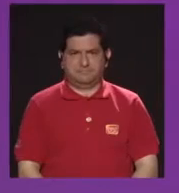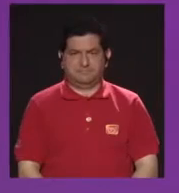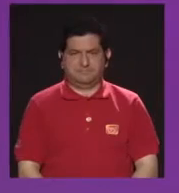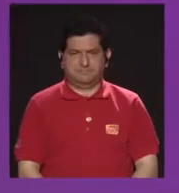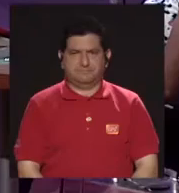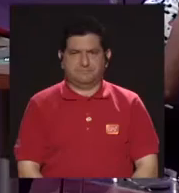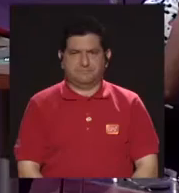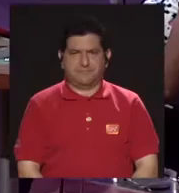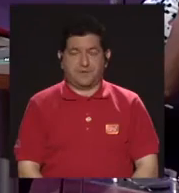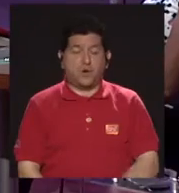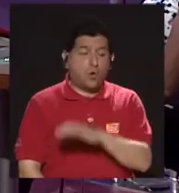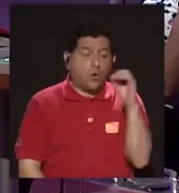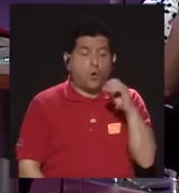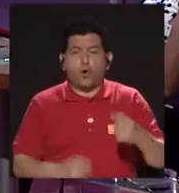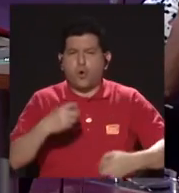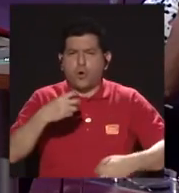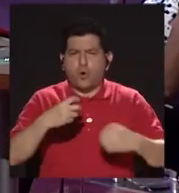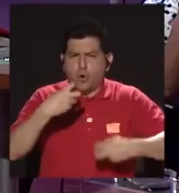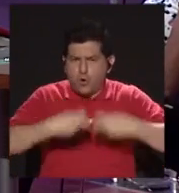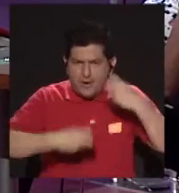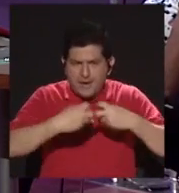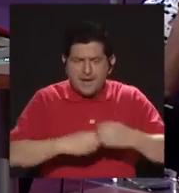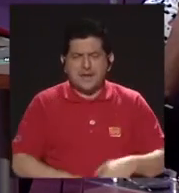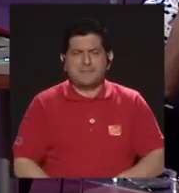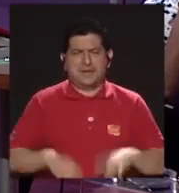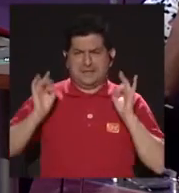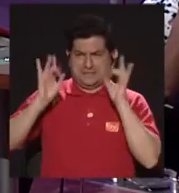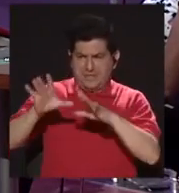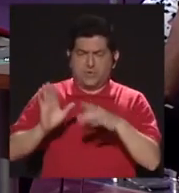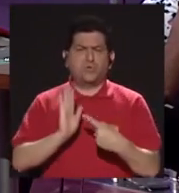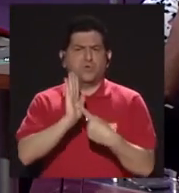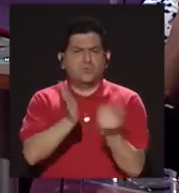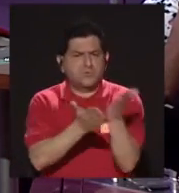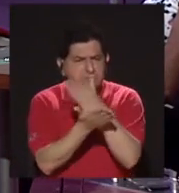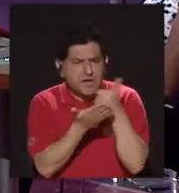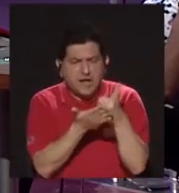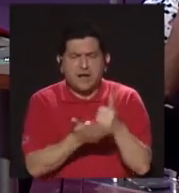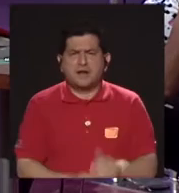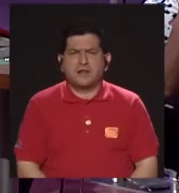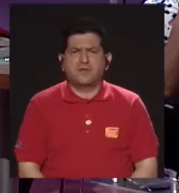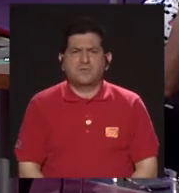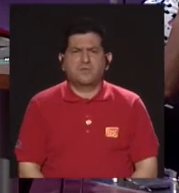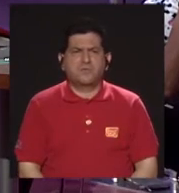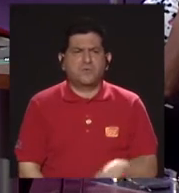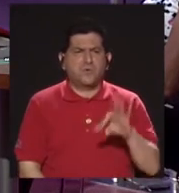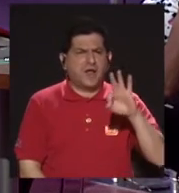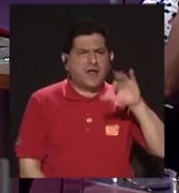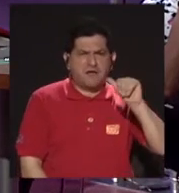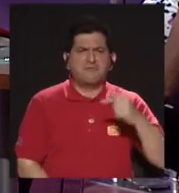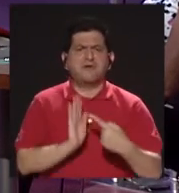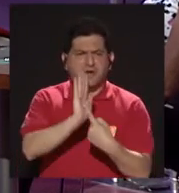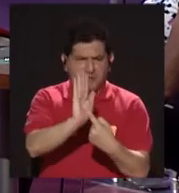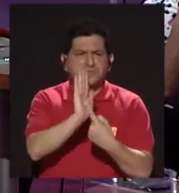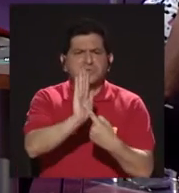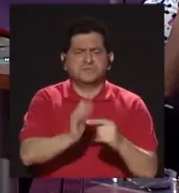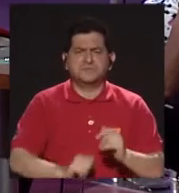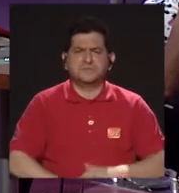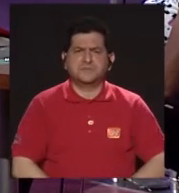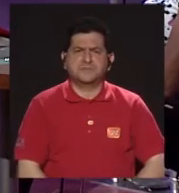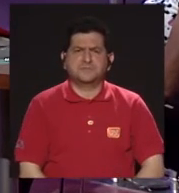y los crímenes de odio que están allí presentados por algunas fuentes por el frente amplio fueron presentados